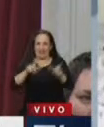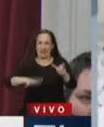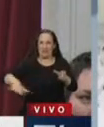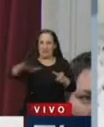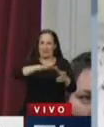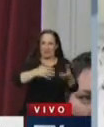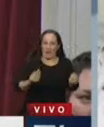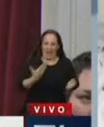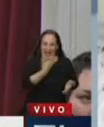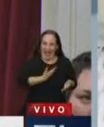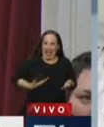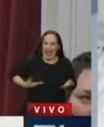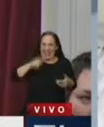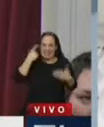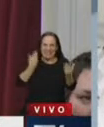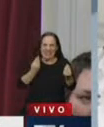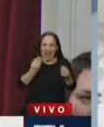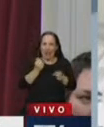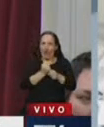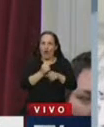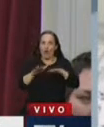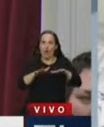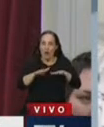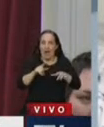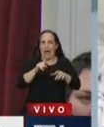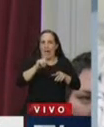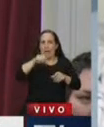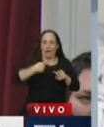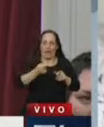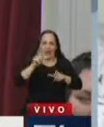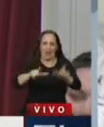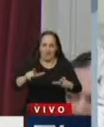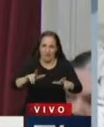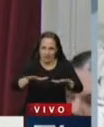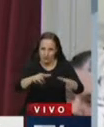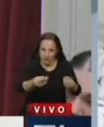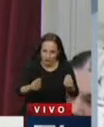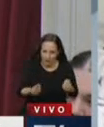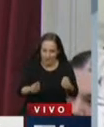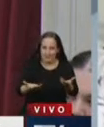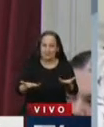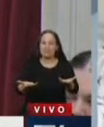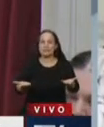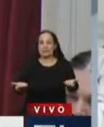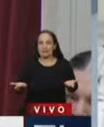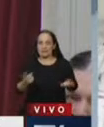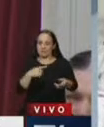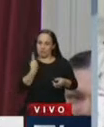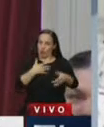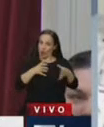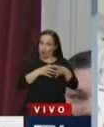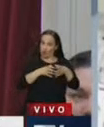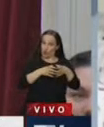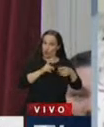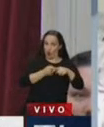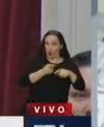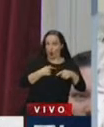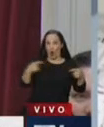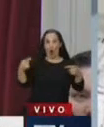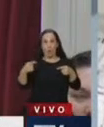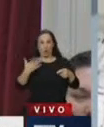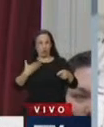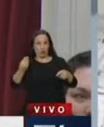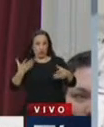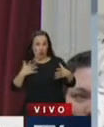año pasado, ¿no? Ahora lo que hay es una voluntad en general de no poner un palo en la rueda para la gestión en el último año de